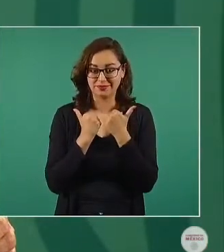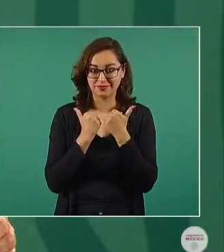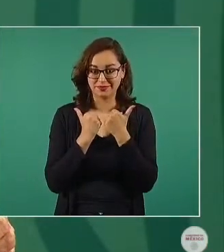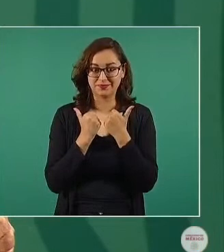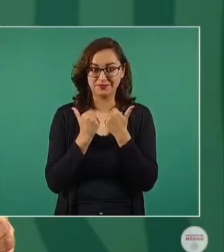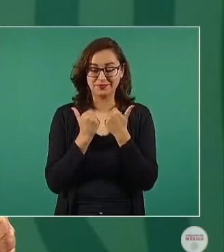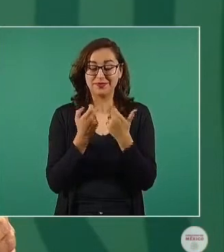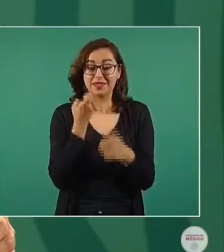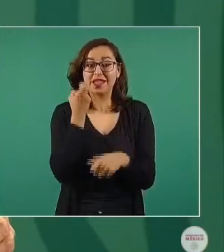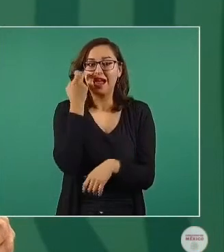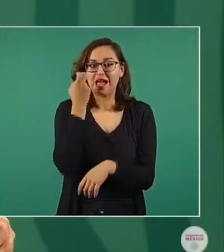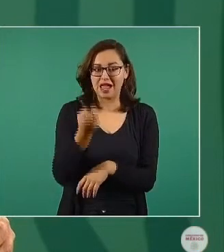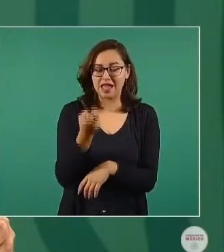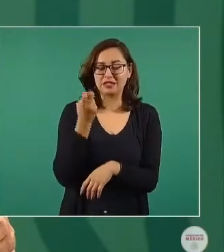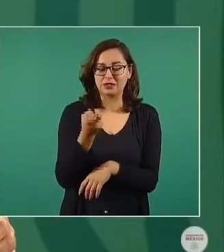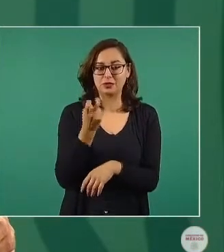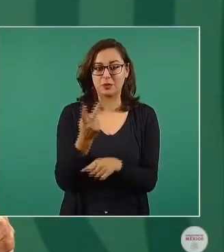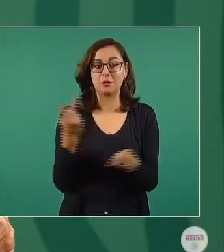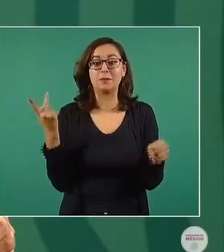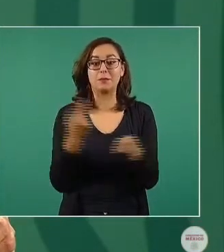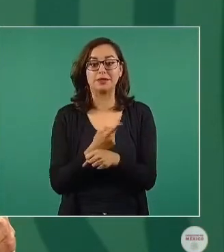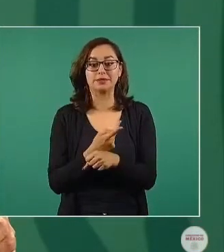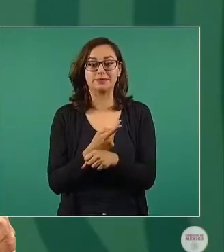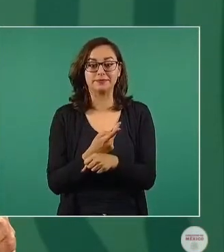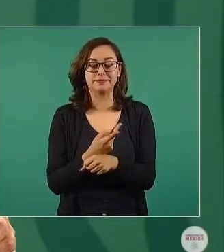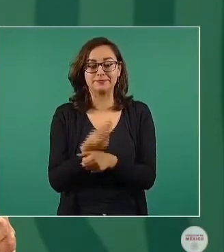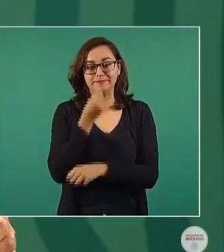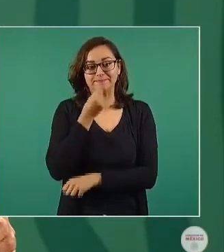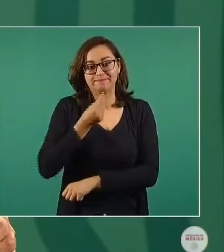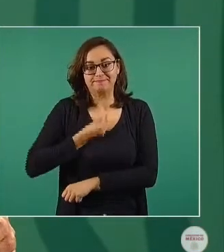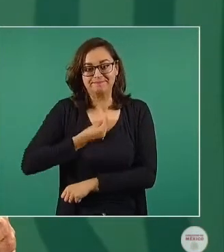depende el que tenga que comprarse energía.